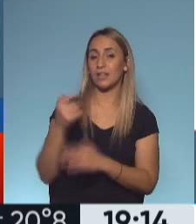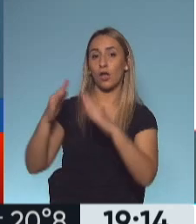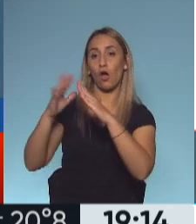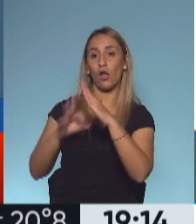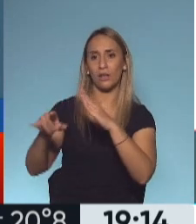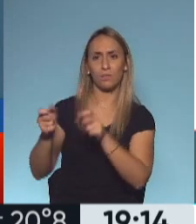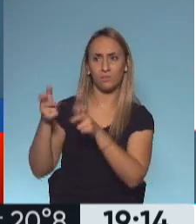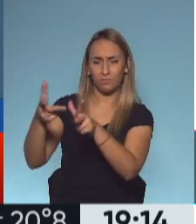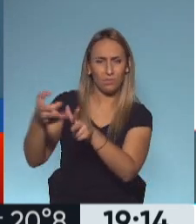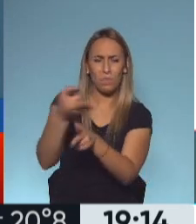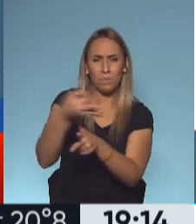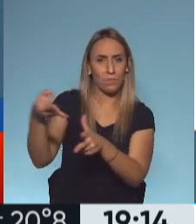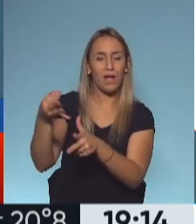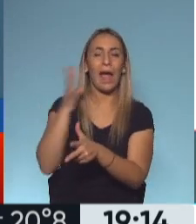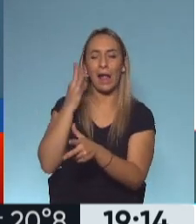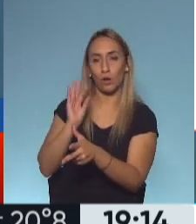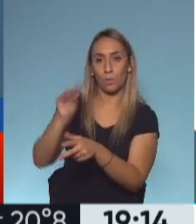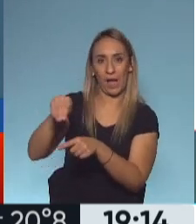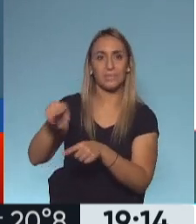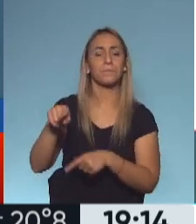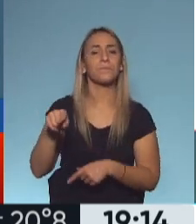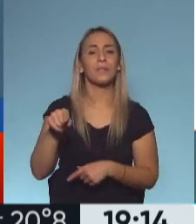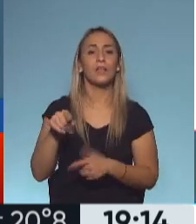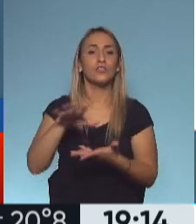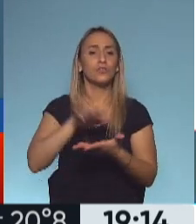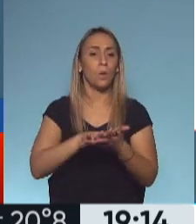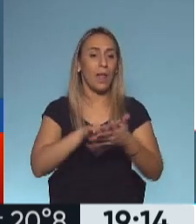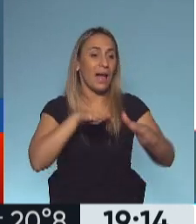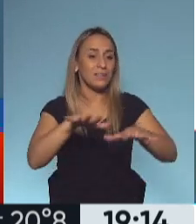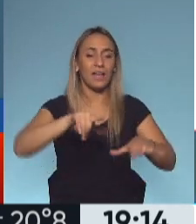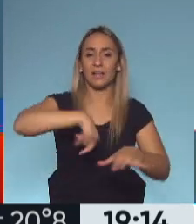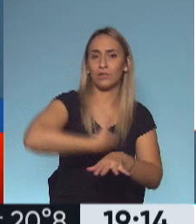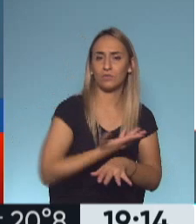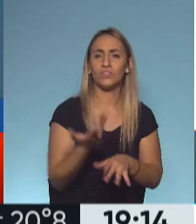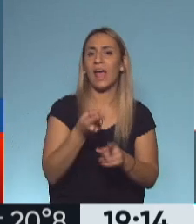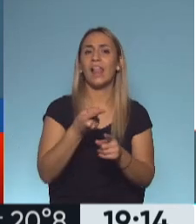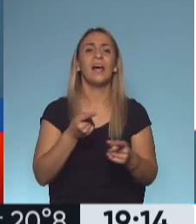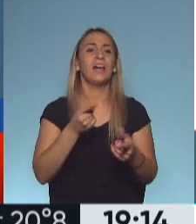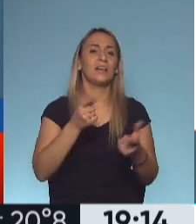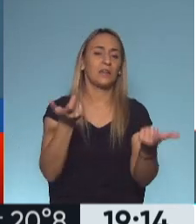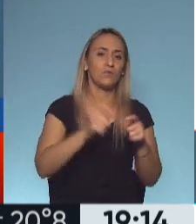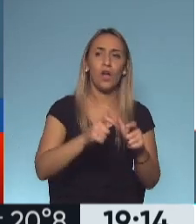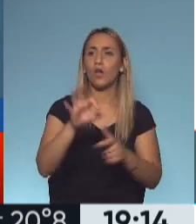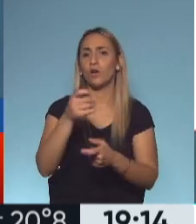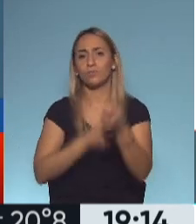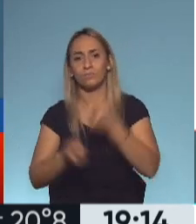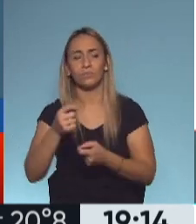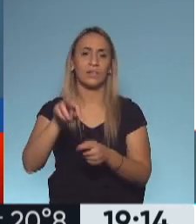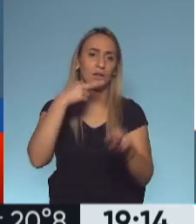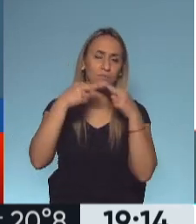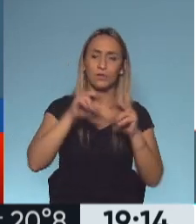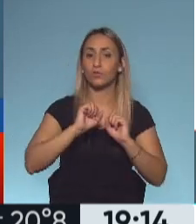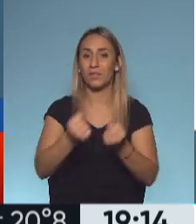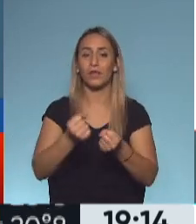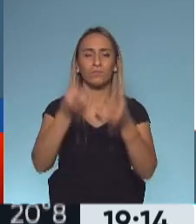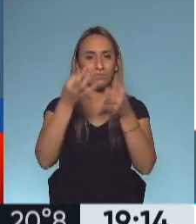Yo sumaría una cosa más. Esta idea de suspensiones de actividades sociales, restricciones en materia de comercios gastronómicos desde